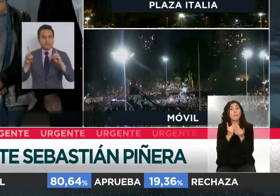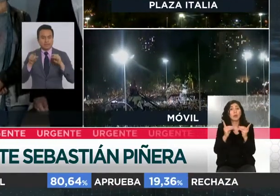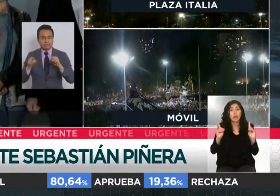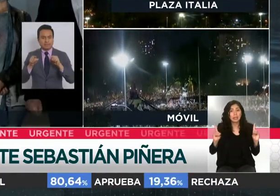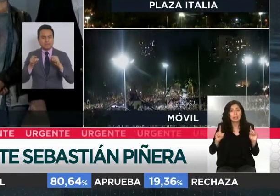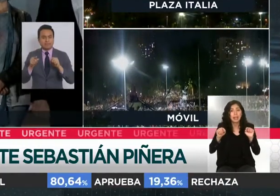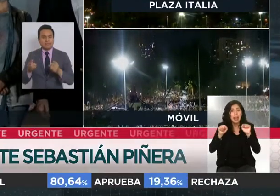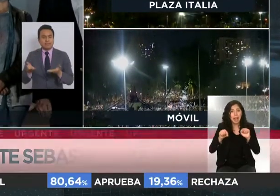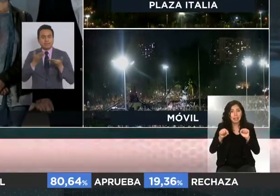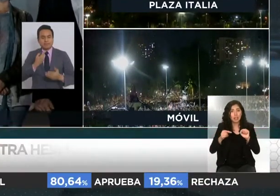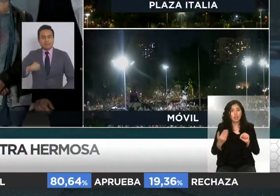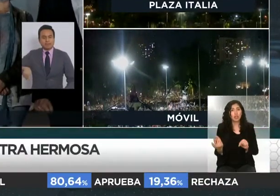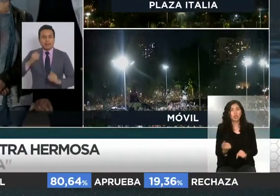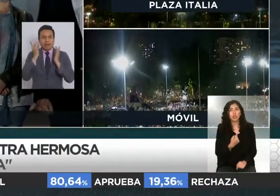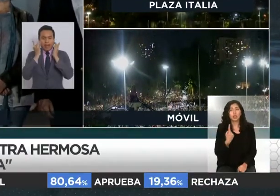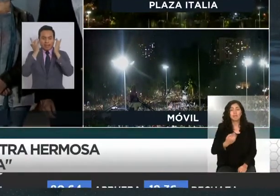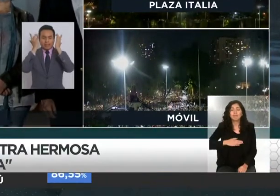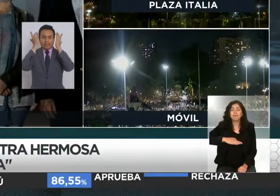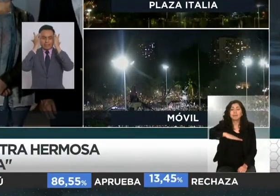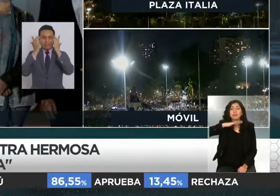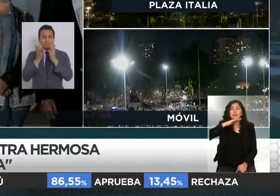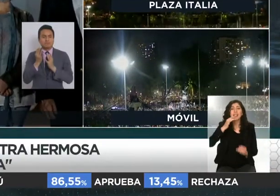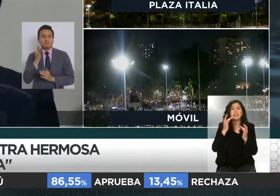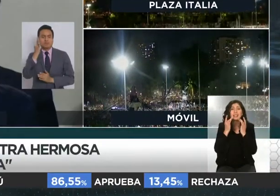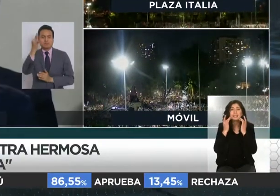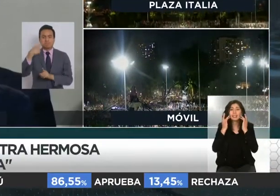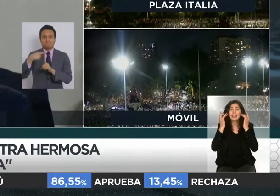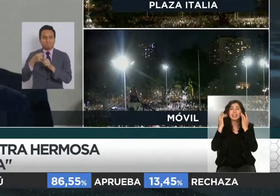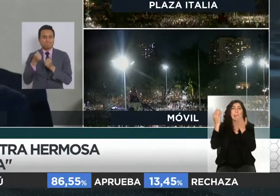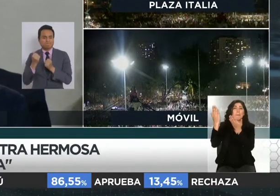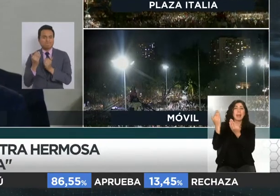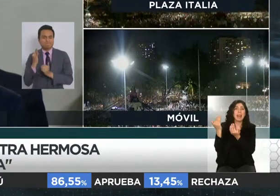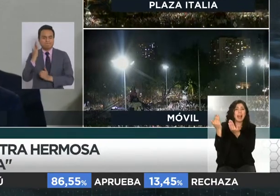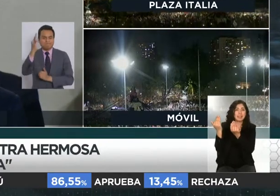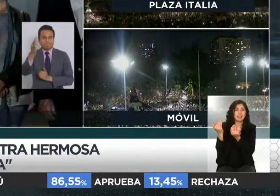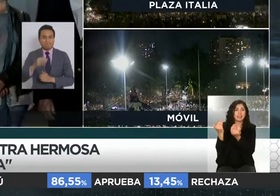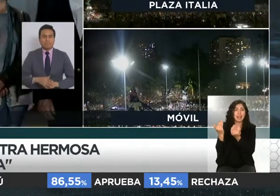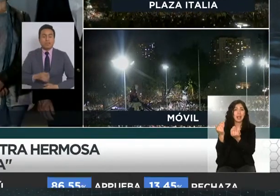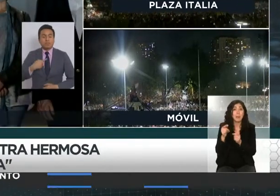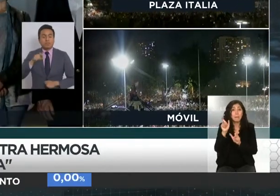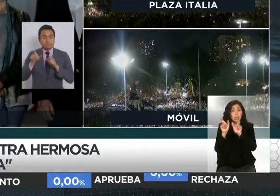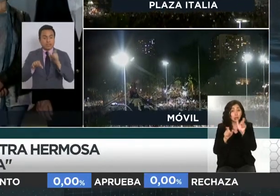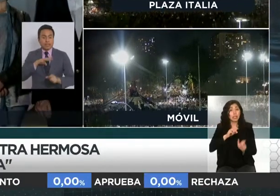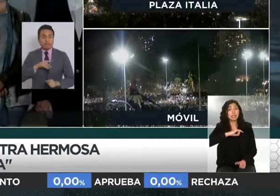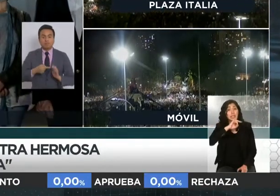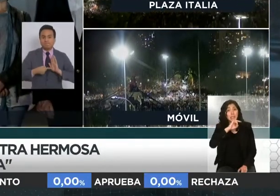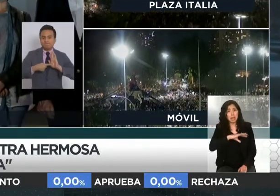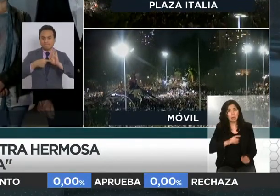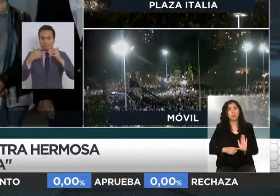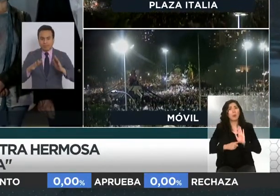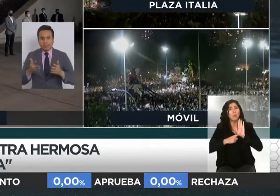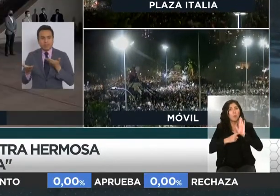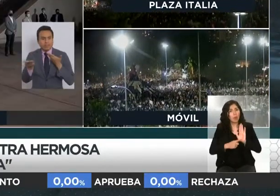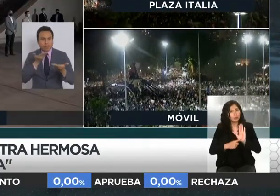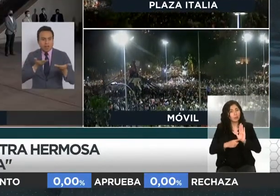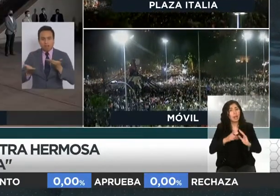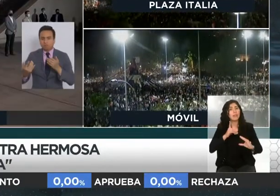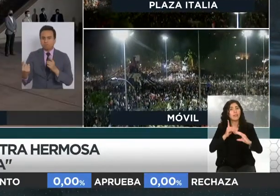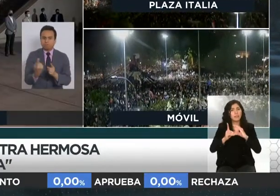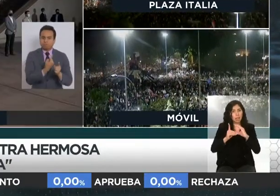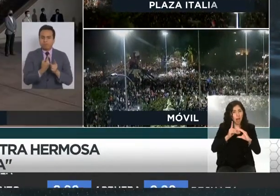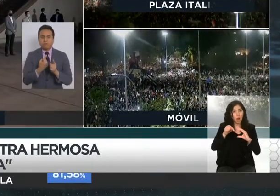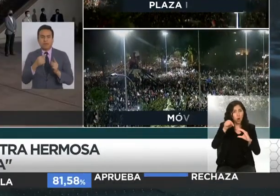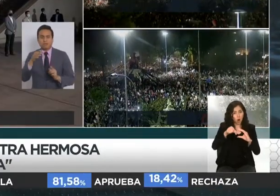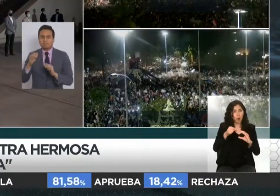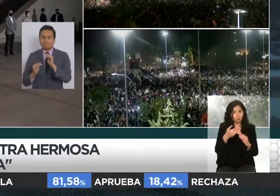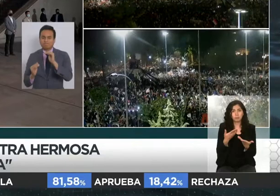nos debe llenar de alegría y esperanza. Los chilenos hemos demostrado que el diálogo es más